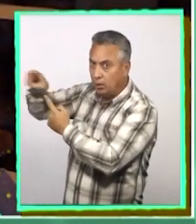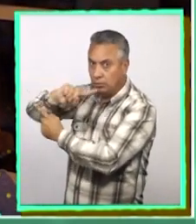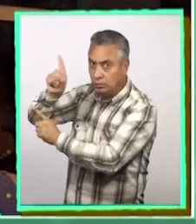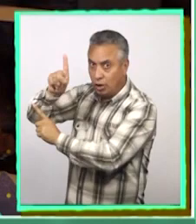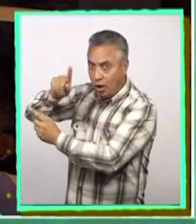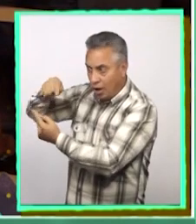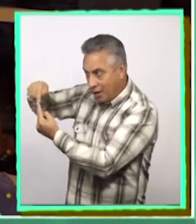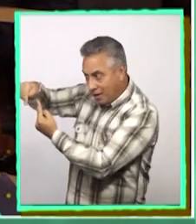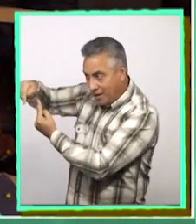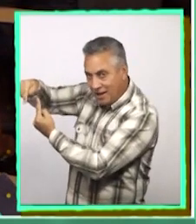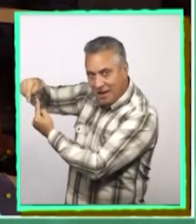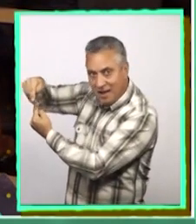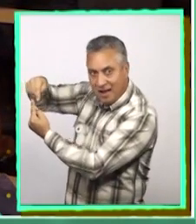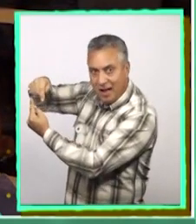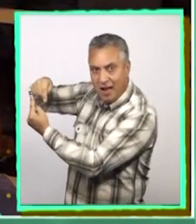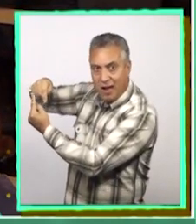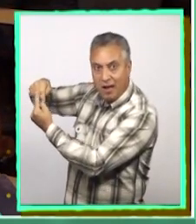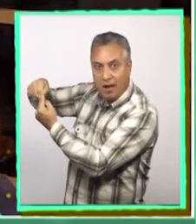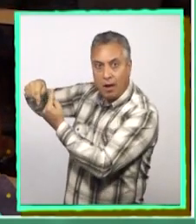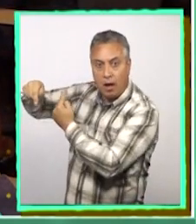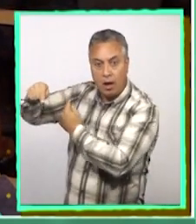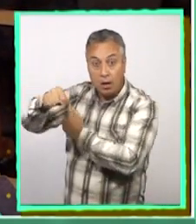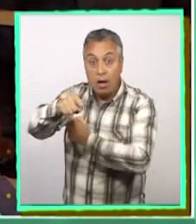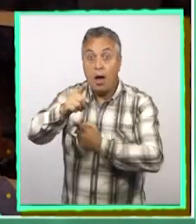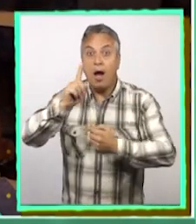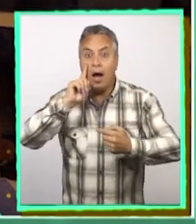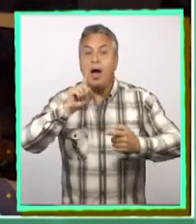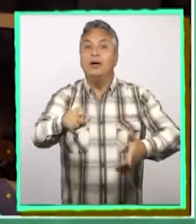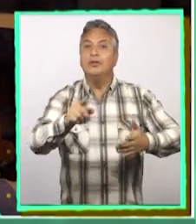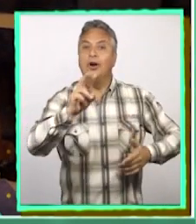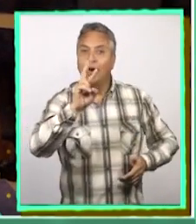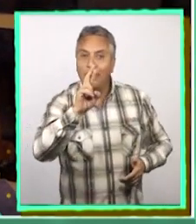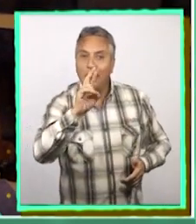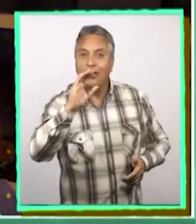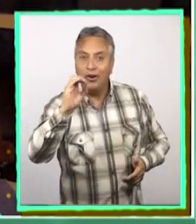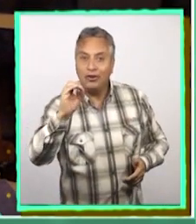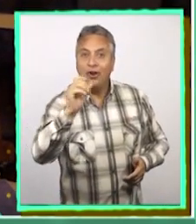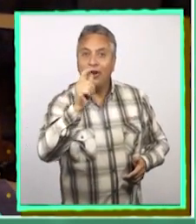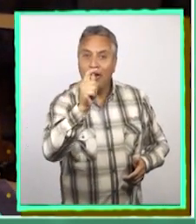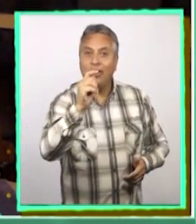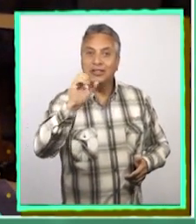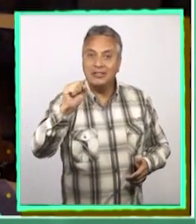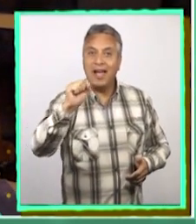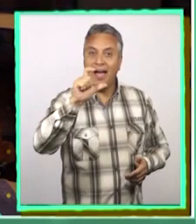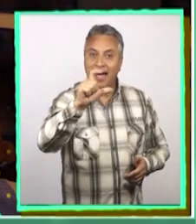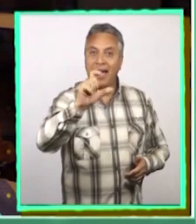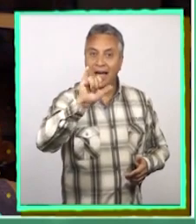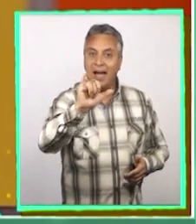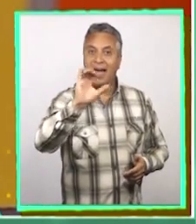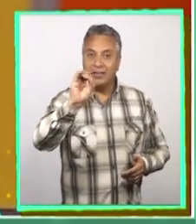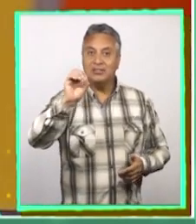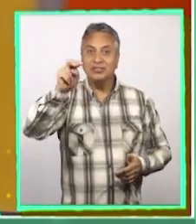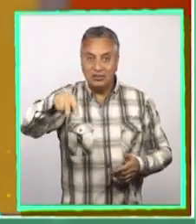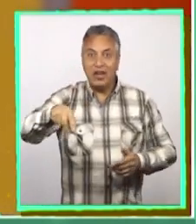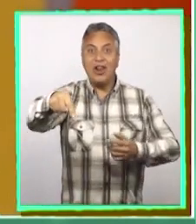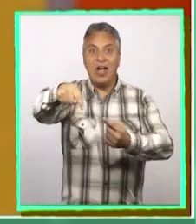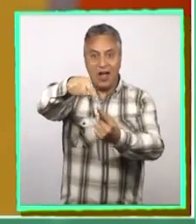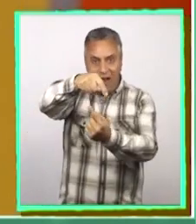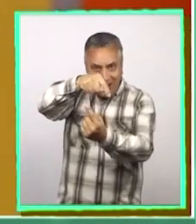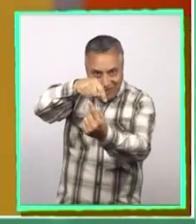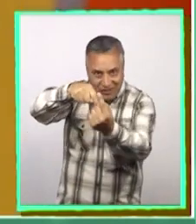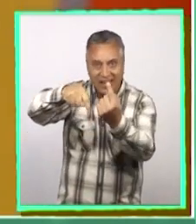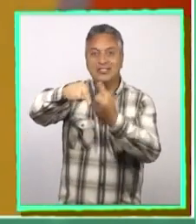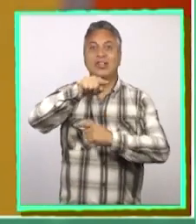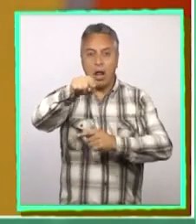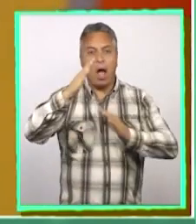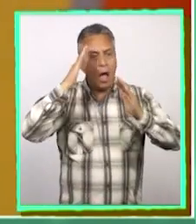lados. ¿Se fijaron lo que hicieron? Rotaron, igual como lo hace nuestra querida Tierra. Tenemos que